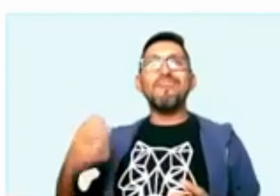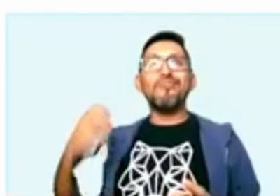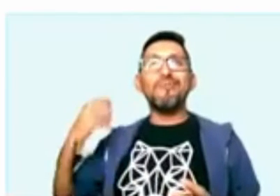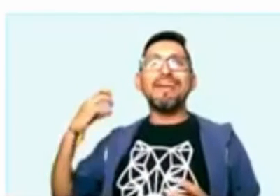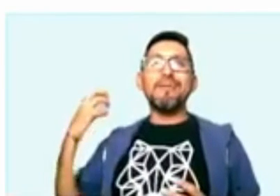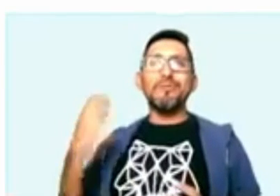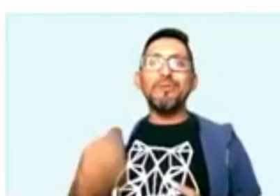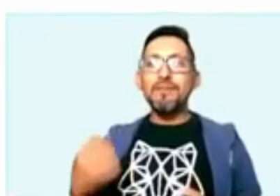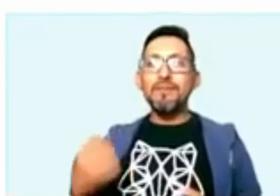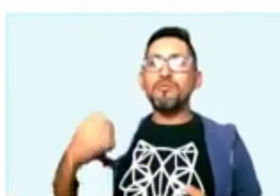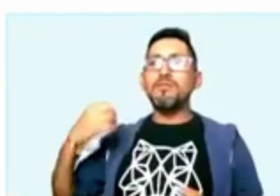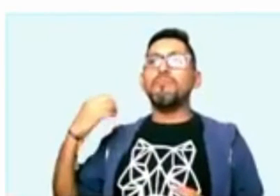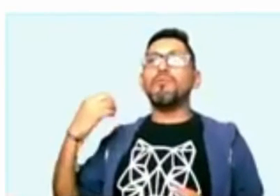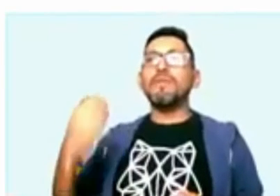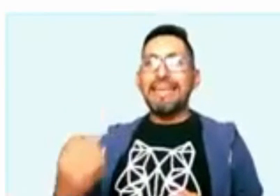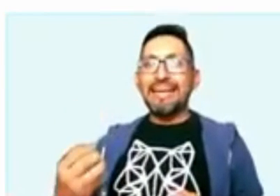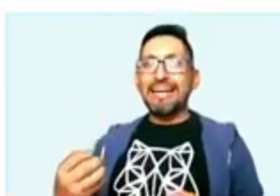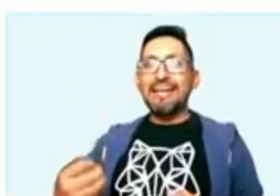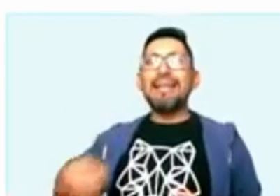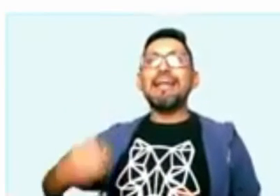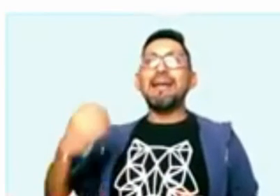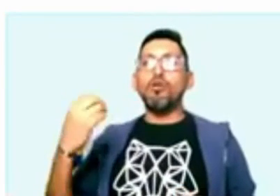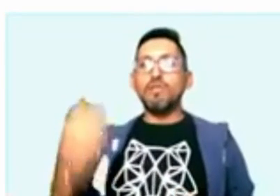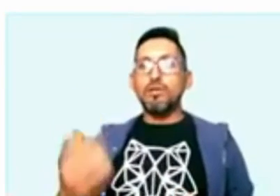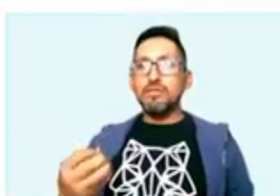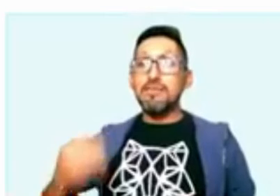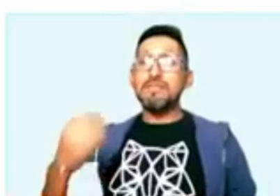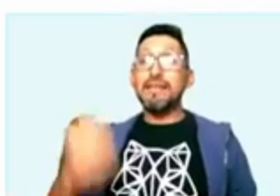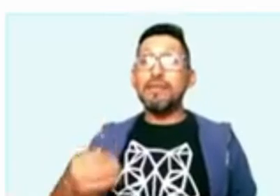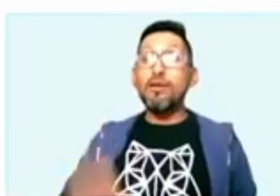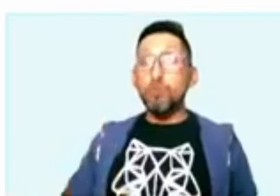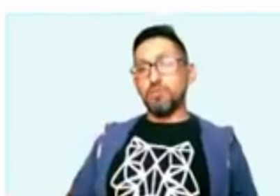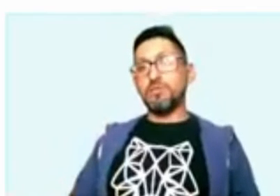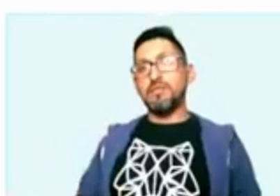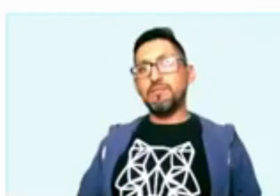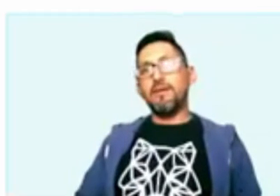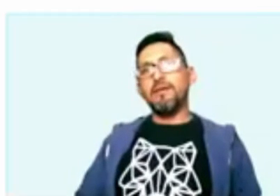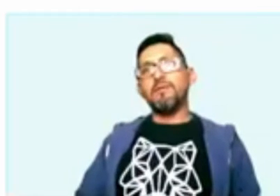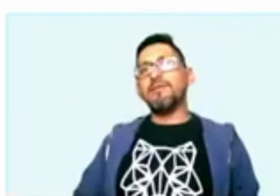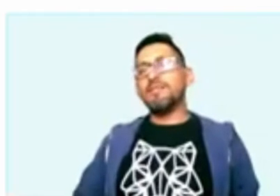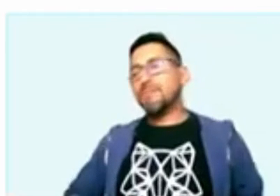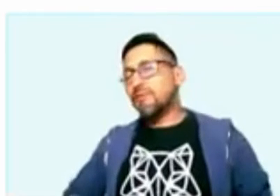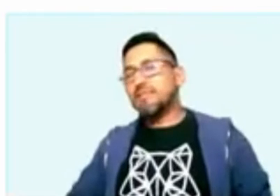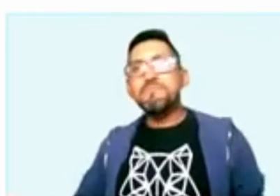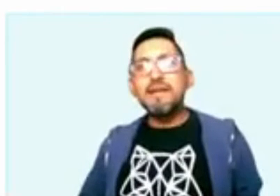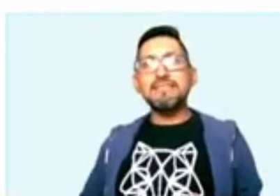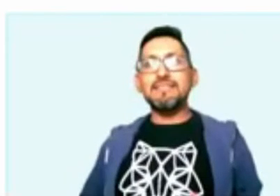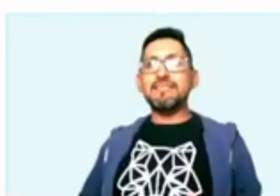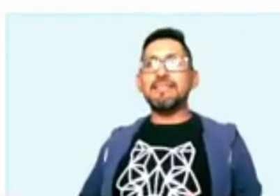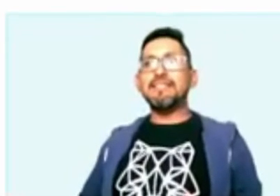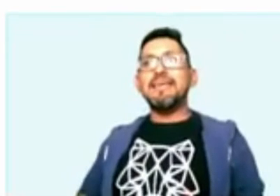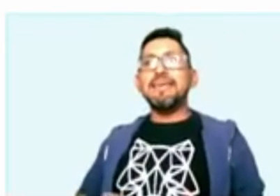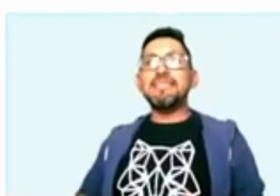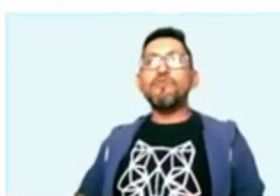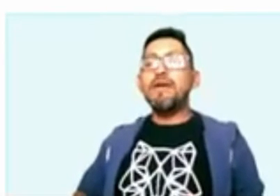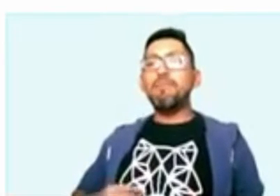encontrar la forma en la que podíamos proteger los ecosistemas, en particular los bosques. Uno de sus aportes más